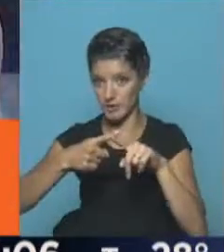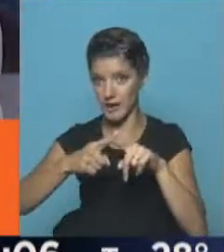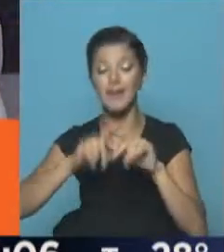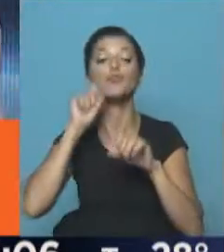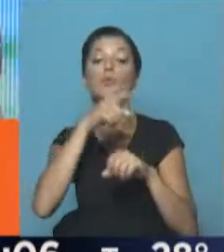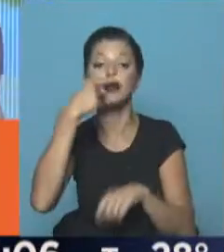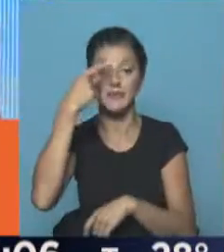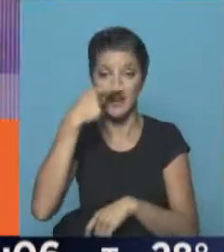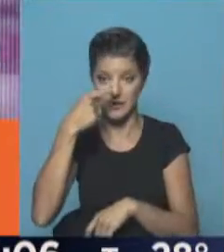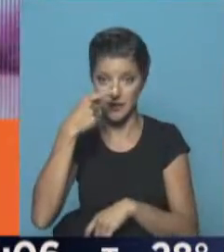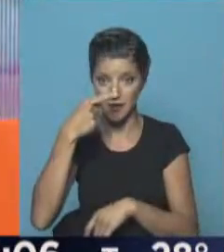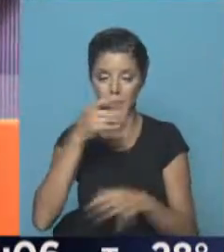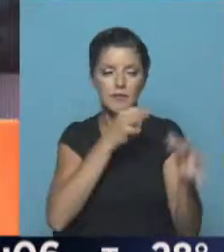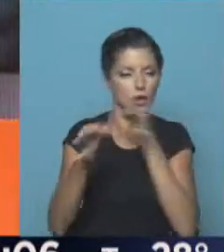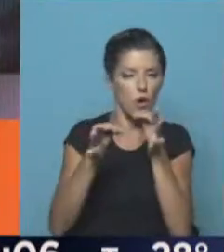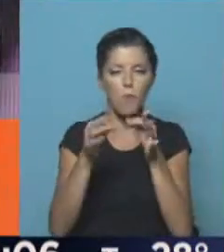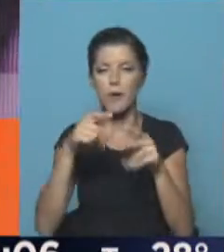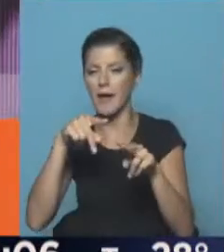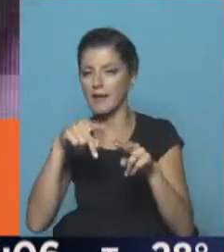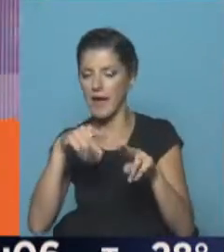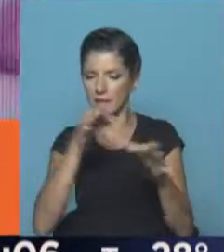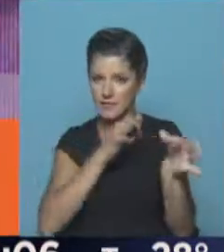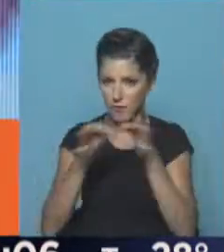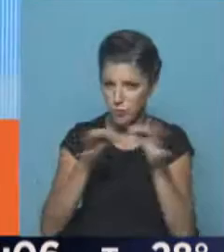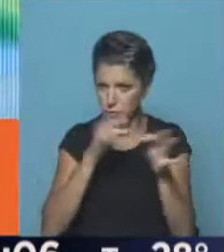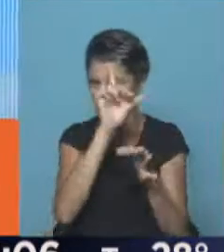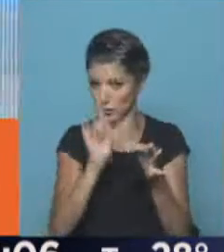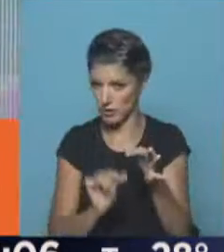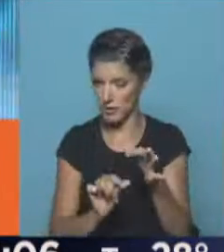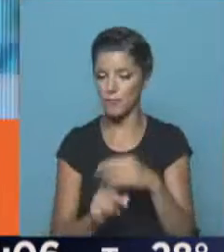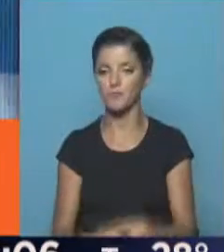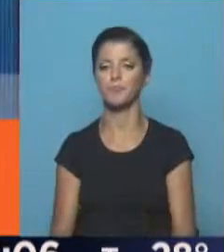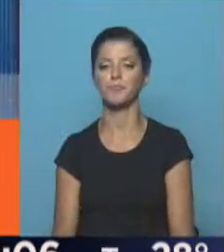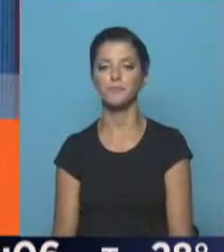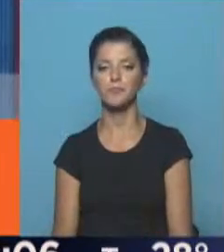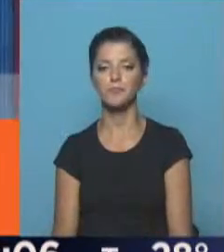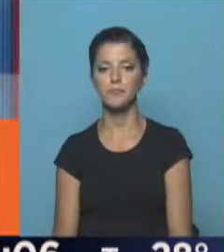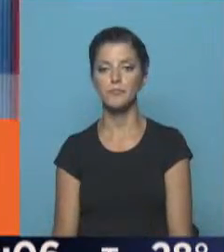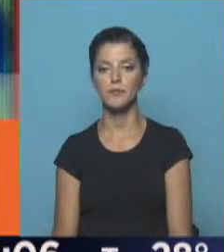geoestratégicos que están detrás apuntalando este gobierno lícito